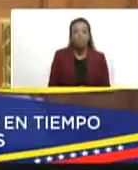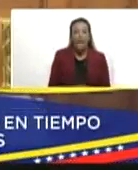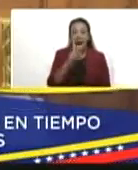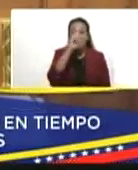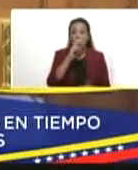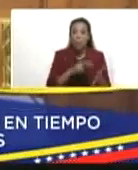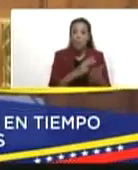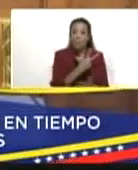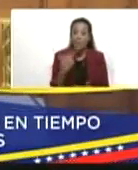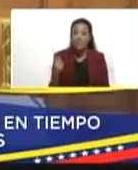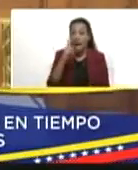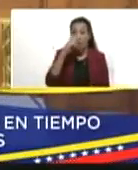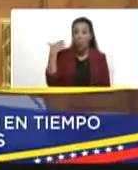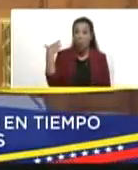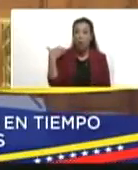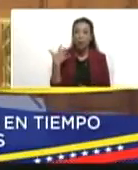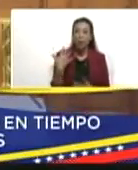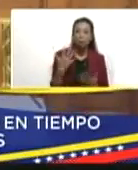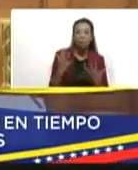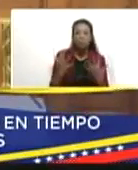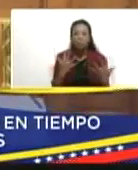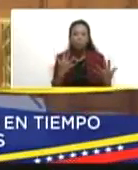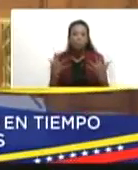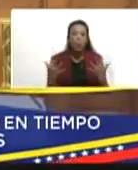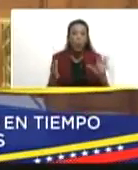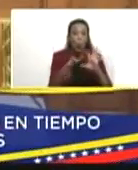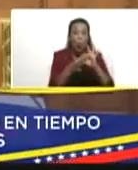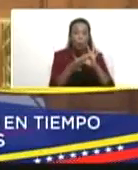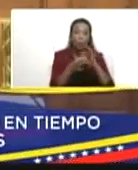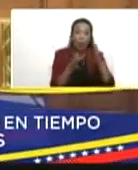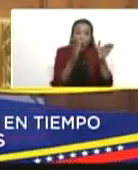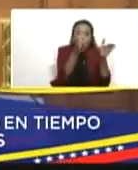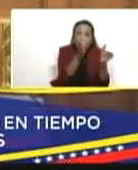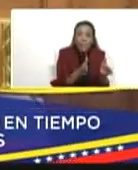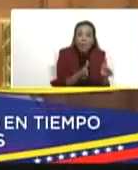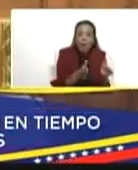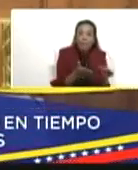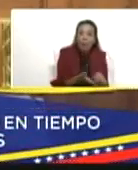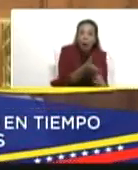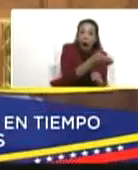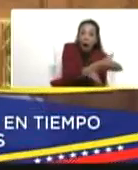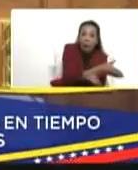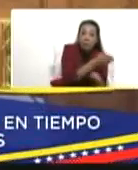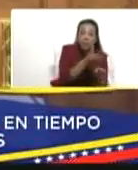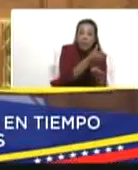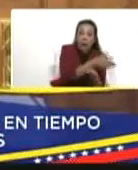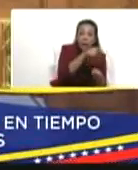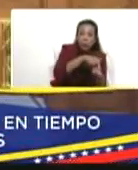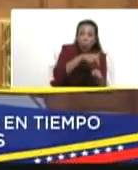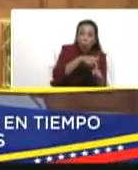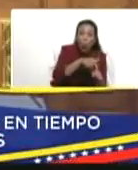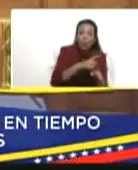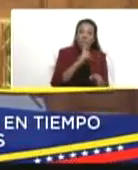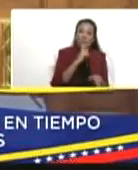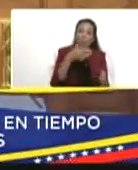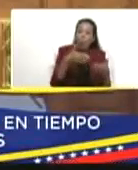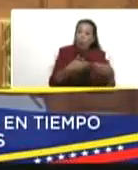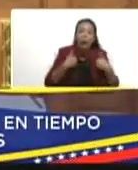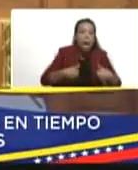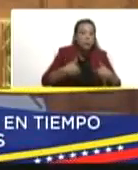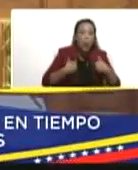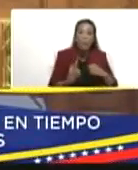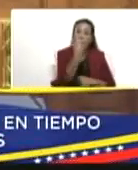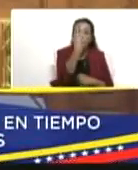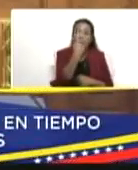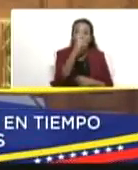2023 fue como un bisagra porque unió dos periodos unió el periodo de los inmensos esfuerzos y primeros